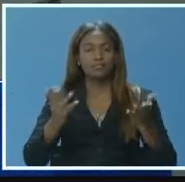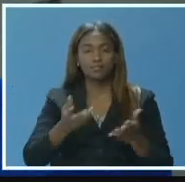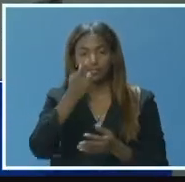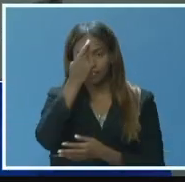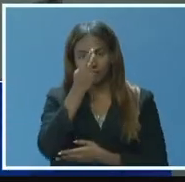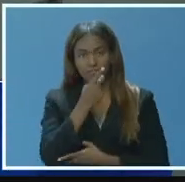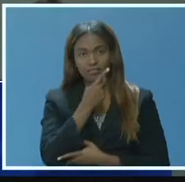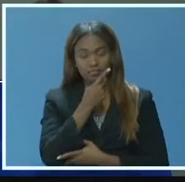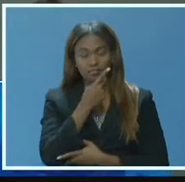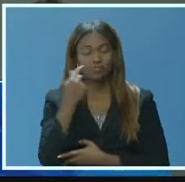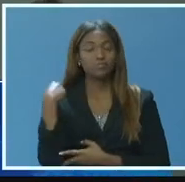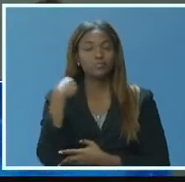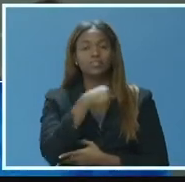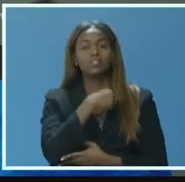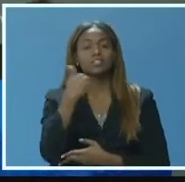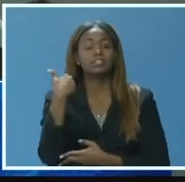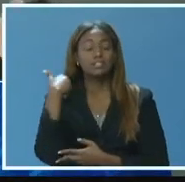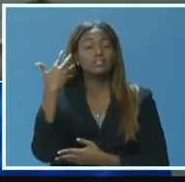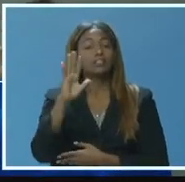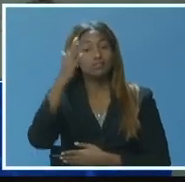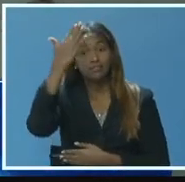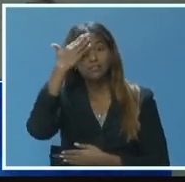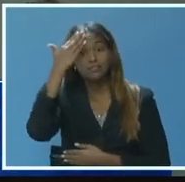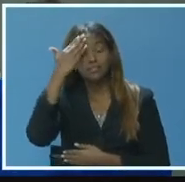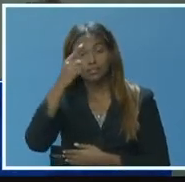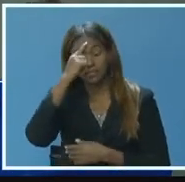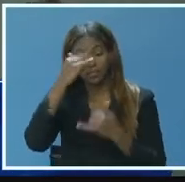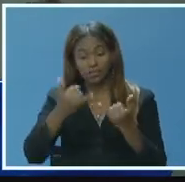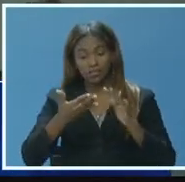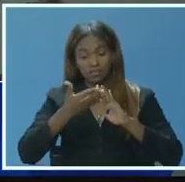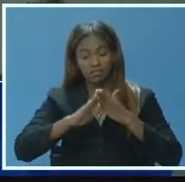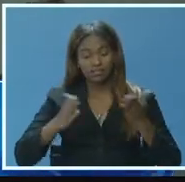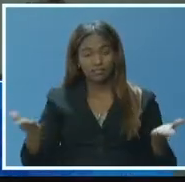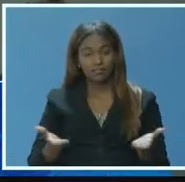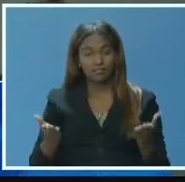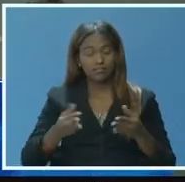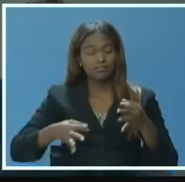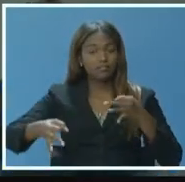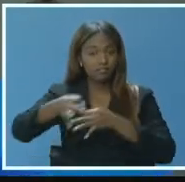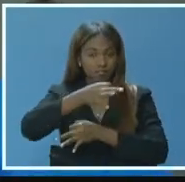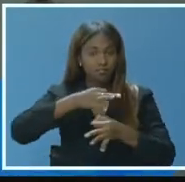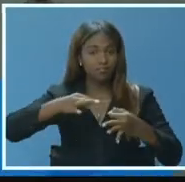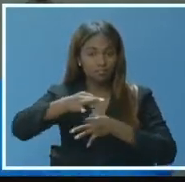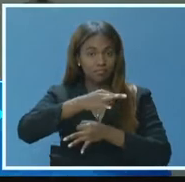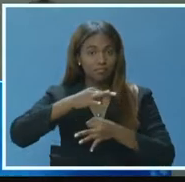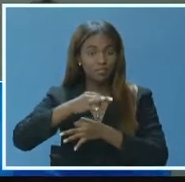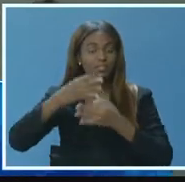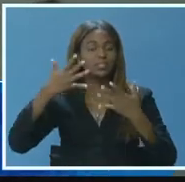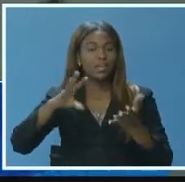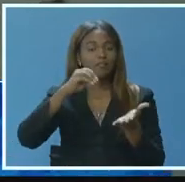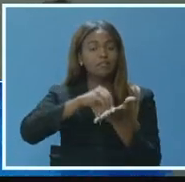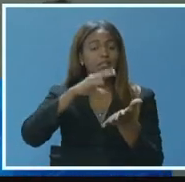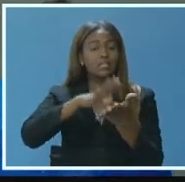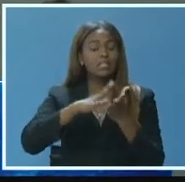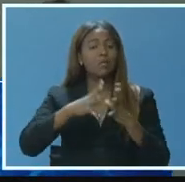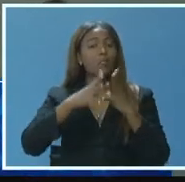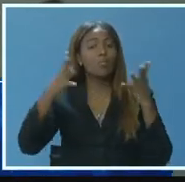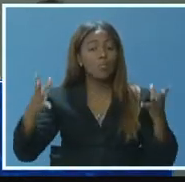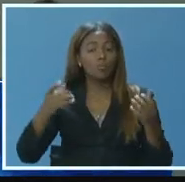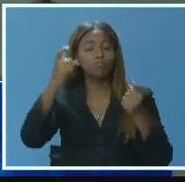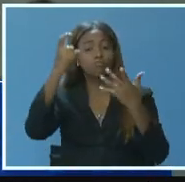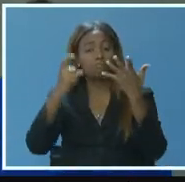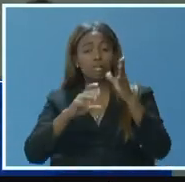dominicana. Estamos conscientes de que en este municipio de San Francisco de Macorís se han registrado niveles importantes